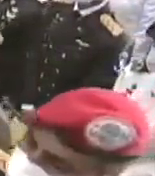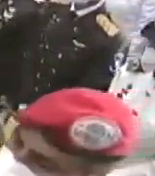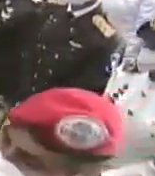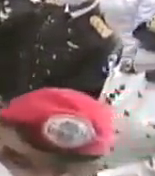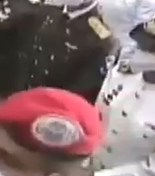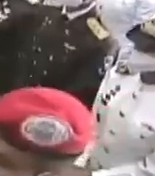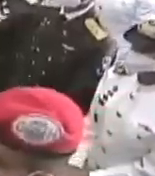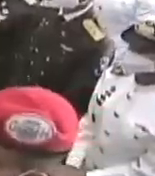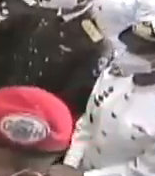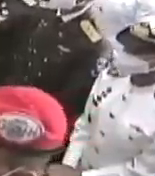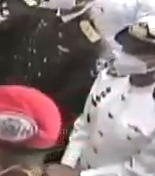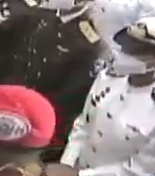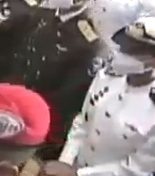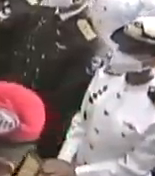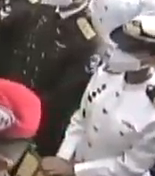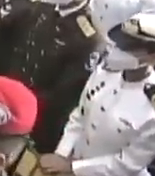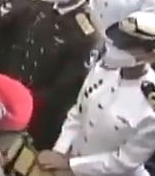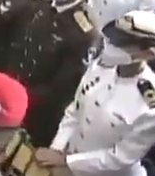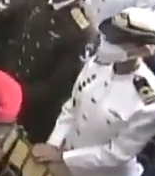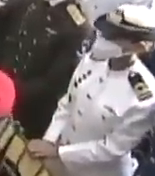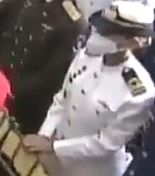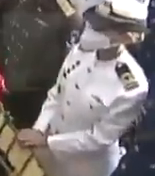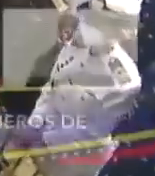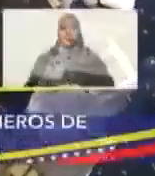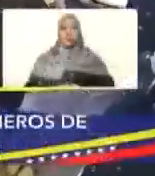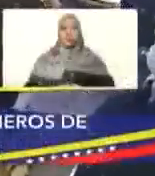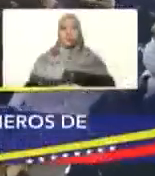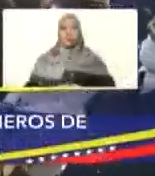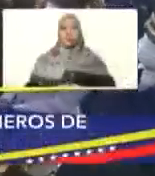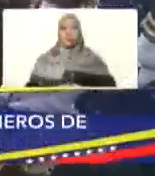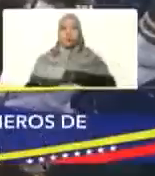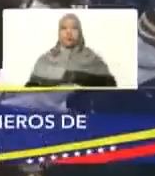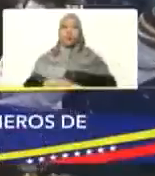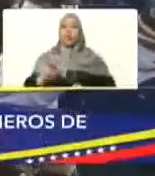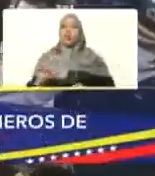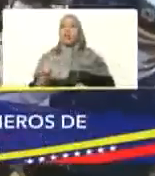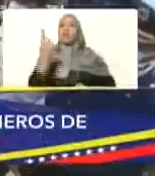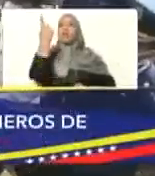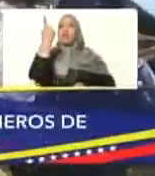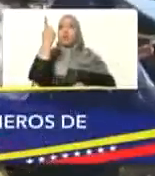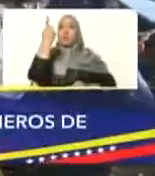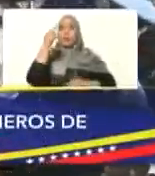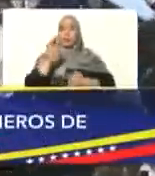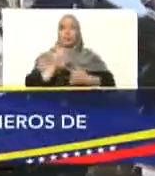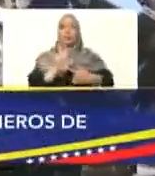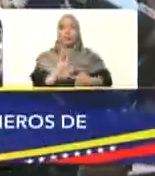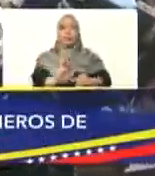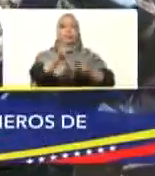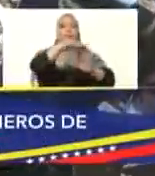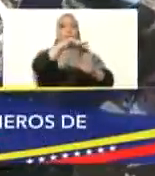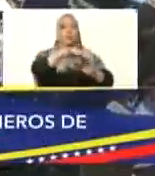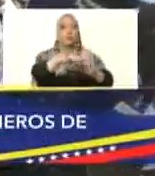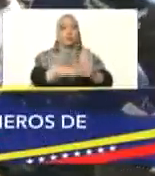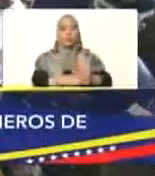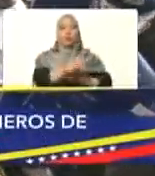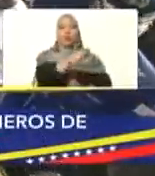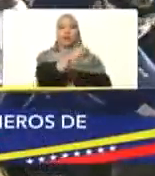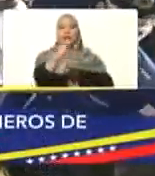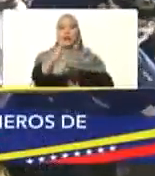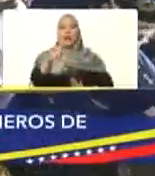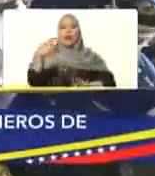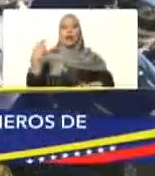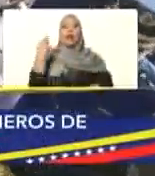de generales y almirantes y del personal militar que ocupó el primer lugar en el orden de mérito de cada promoción